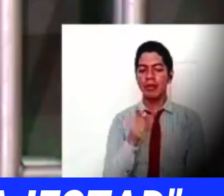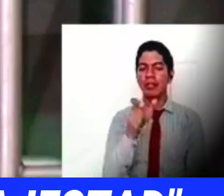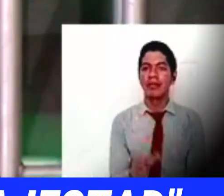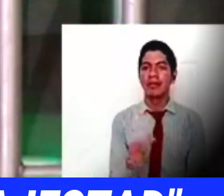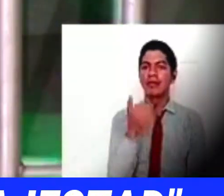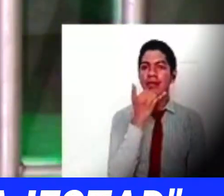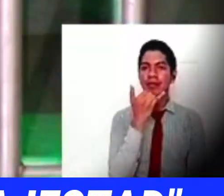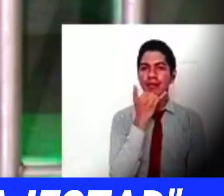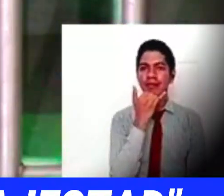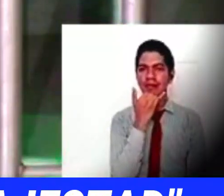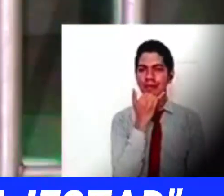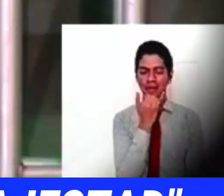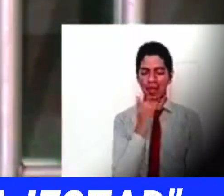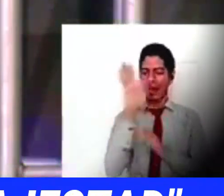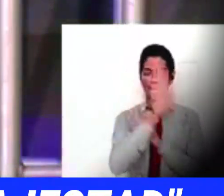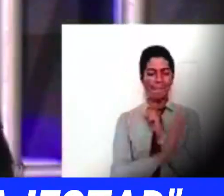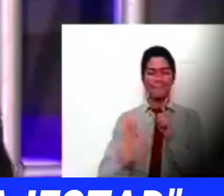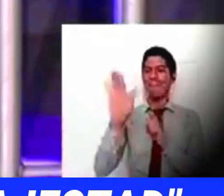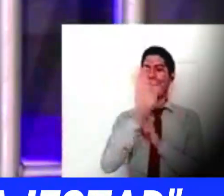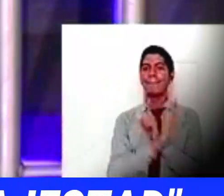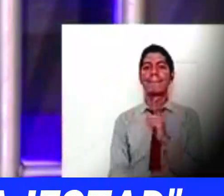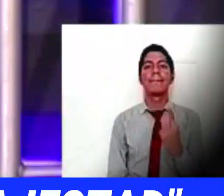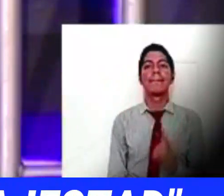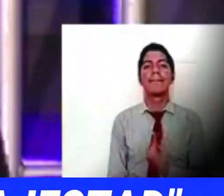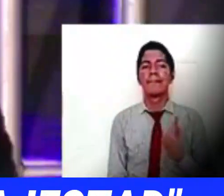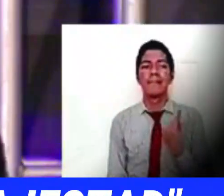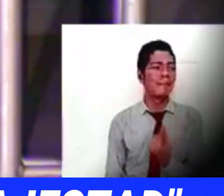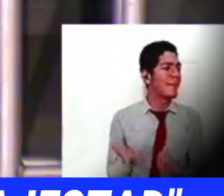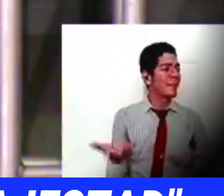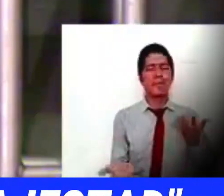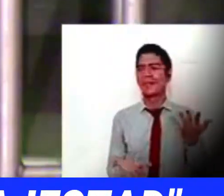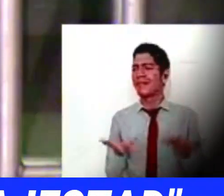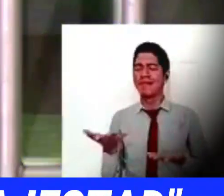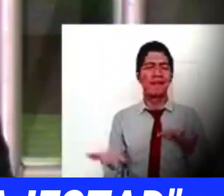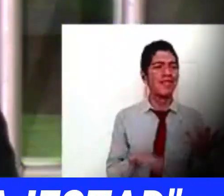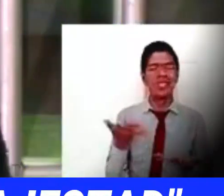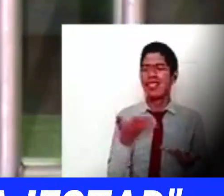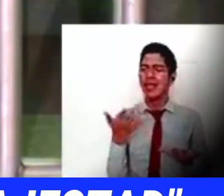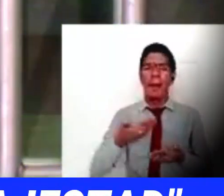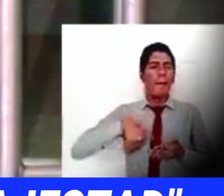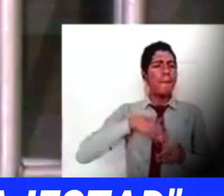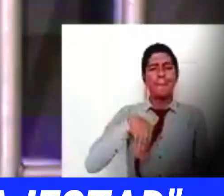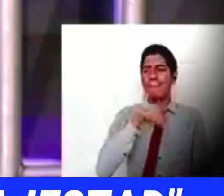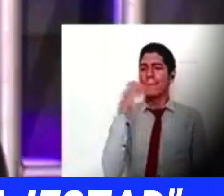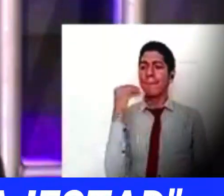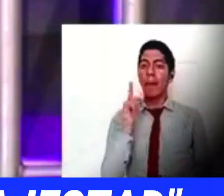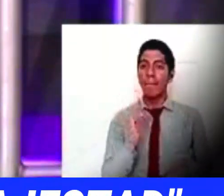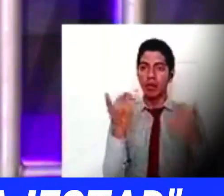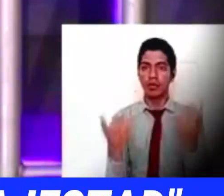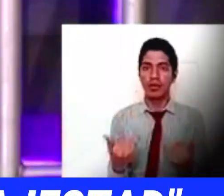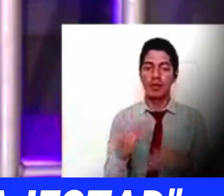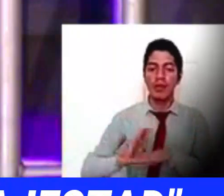protección, desamparada, deambula de un lado para otro y nada les llena. Pero en esta tarde yo quiero recordarle a la juventud de la